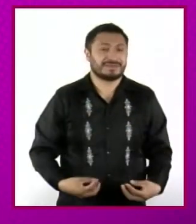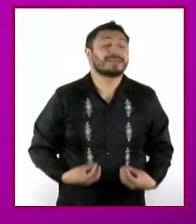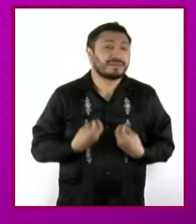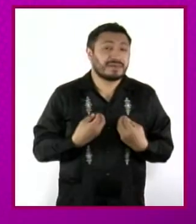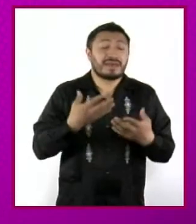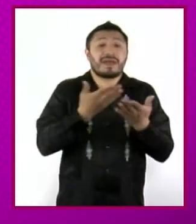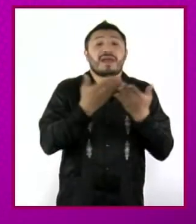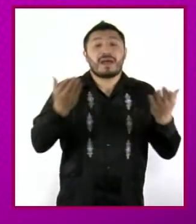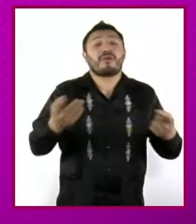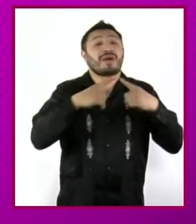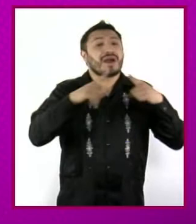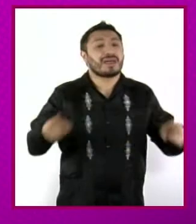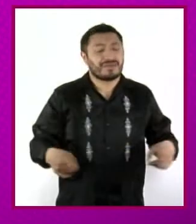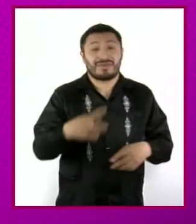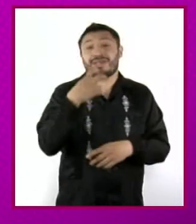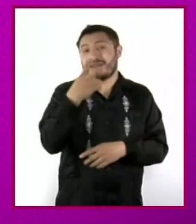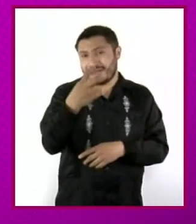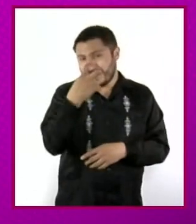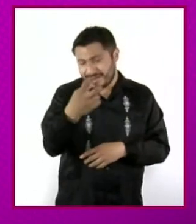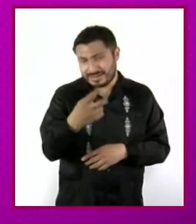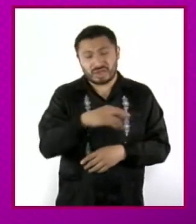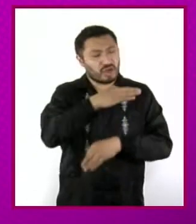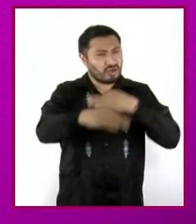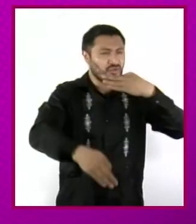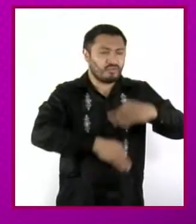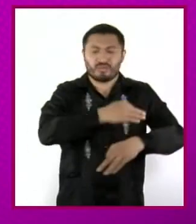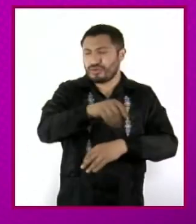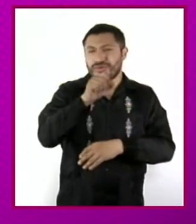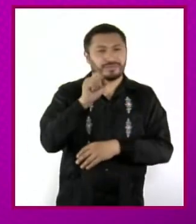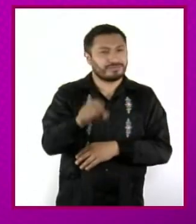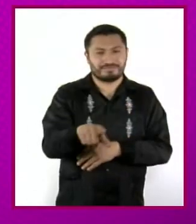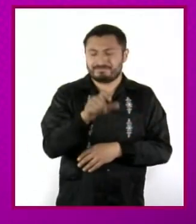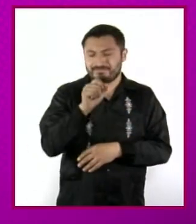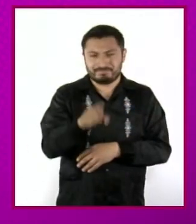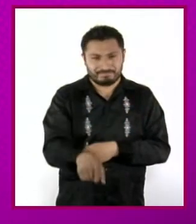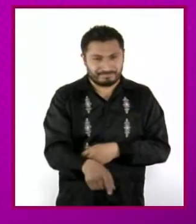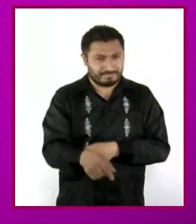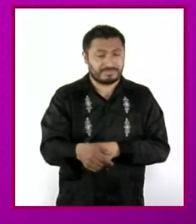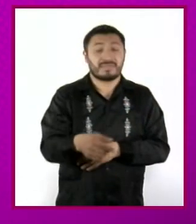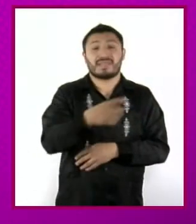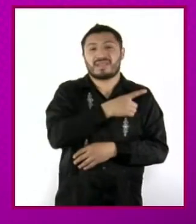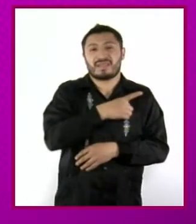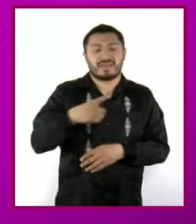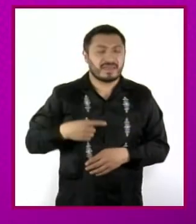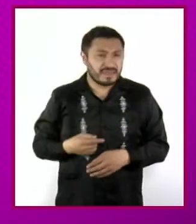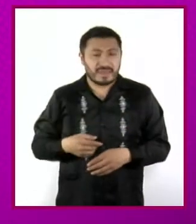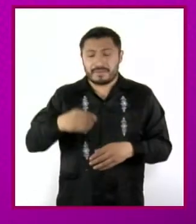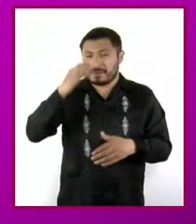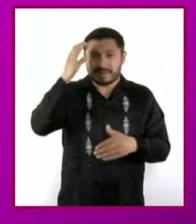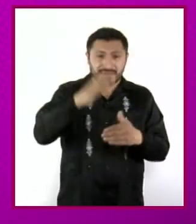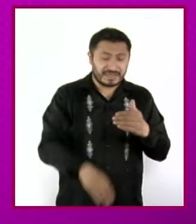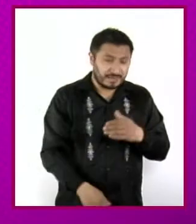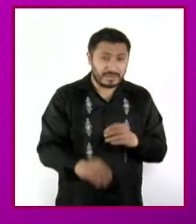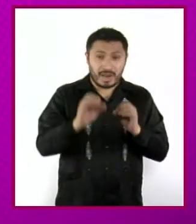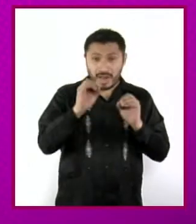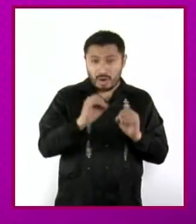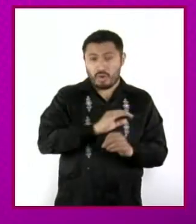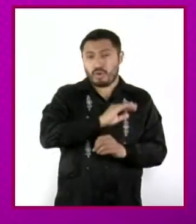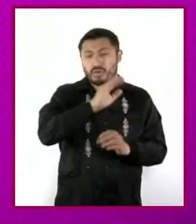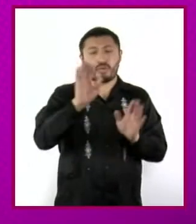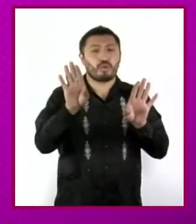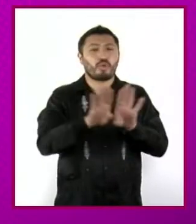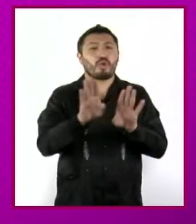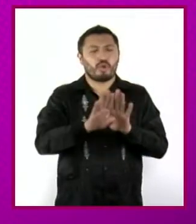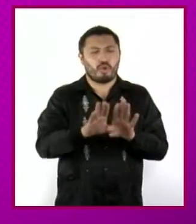Todos los rituales tienen ese toque. Se tiene que terminar una fase, tiene que morir una parte de